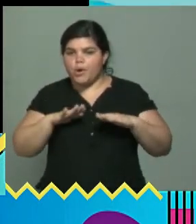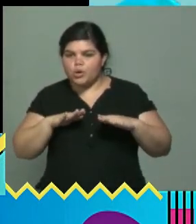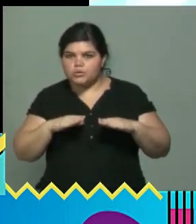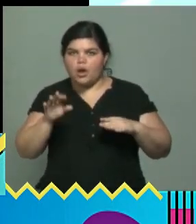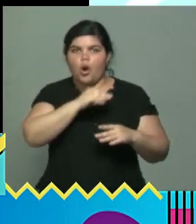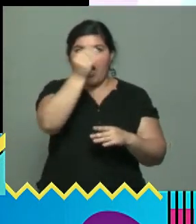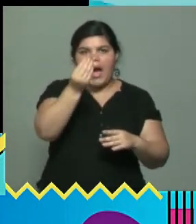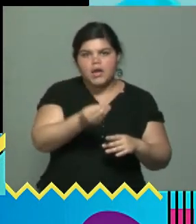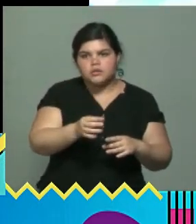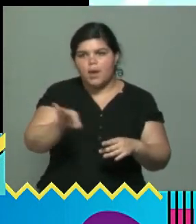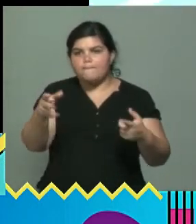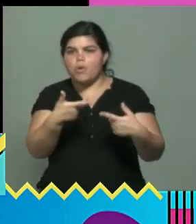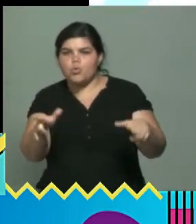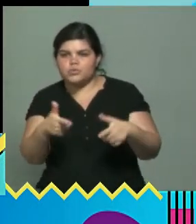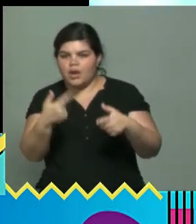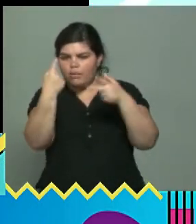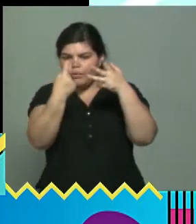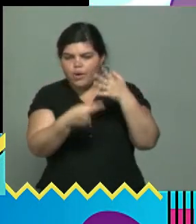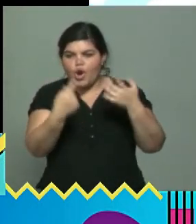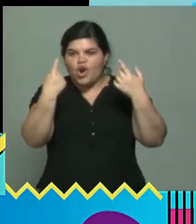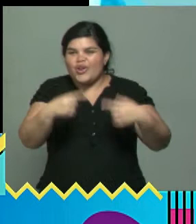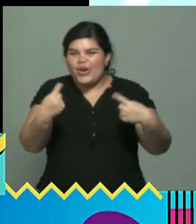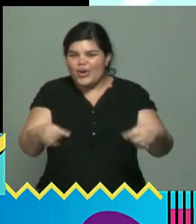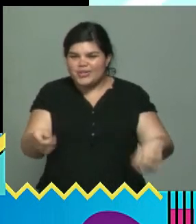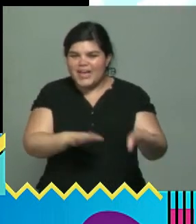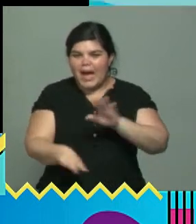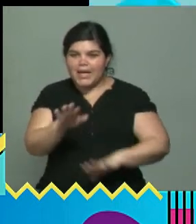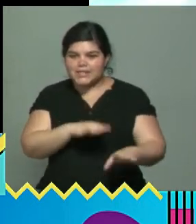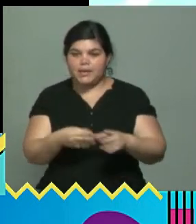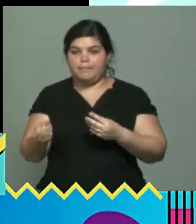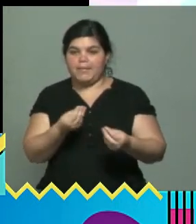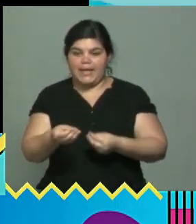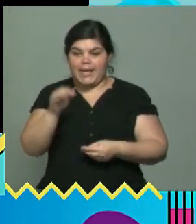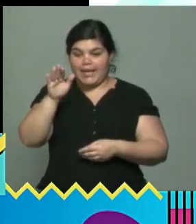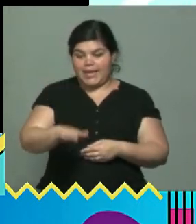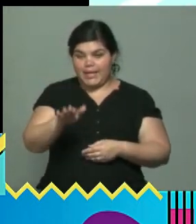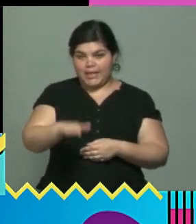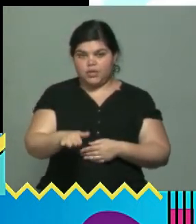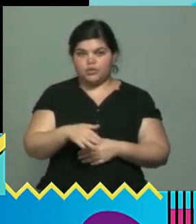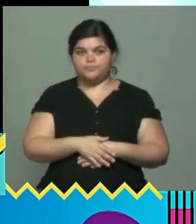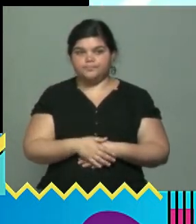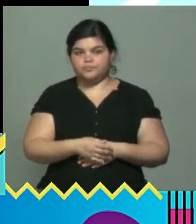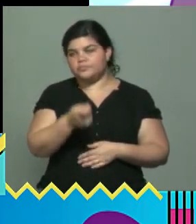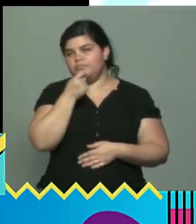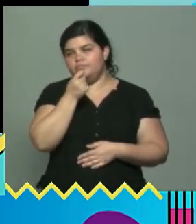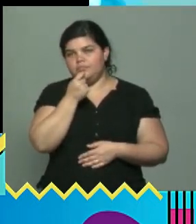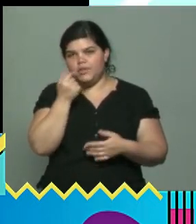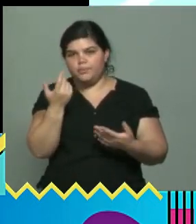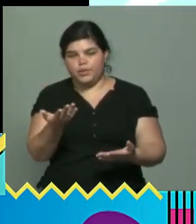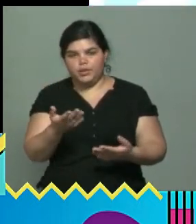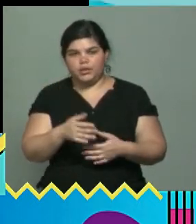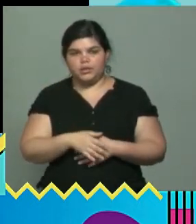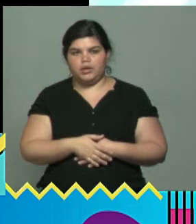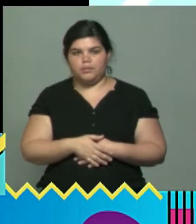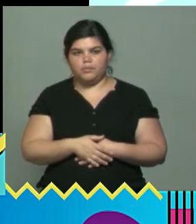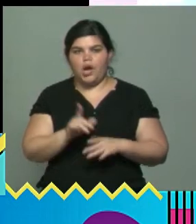o que haga música, o que haga diferentes actividades que sí lo van a ir, si ha habido, qué sé yo, en el caso de que a lo mejor se haya generado un